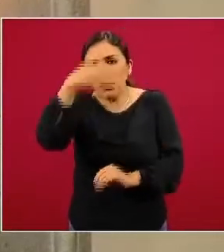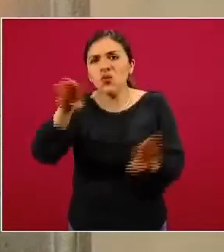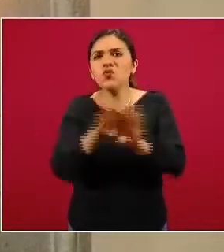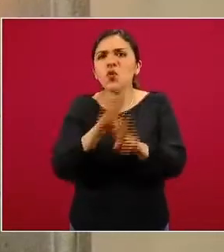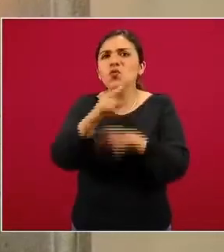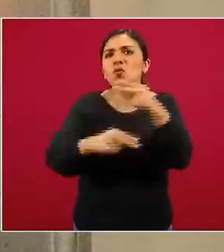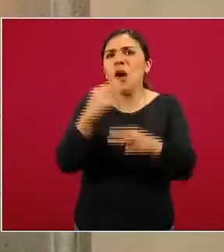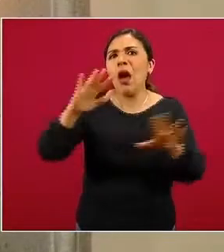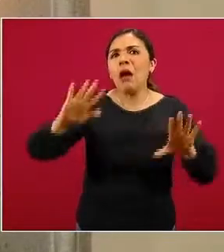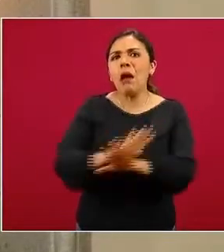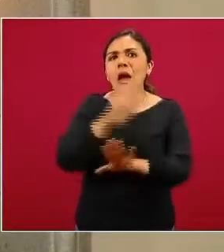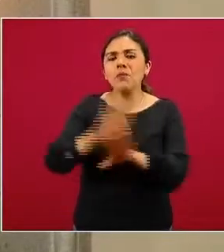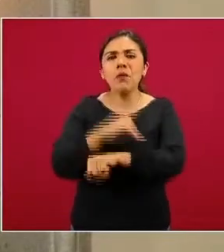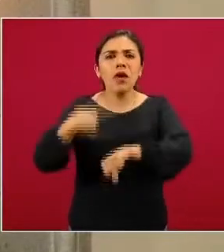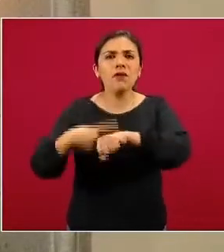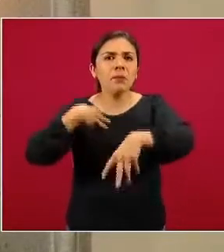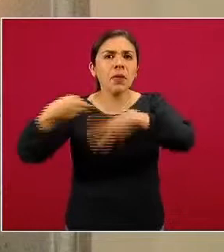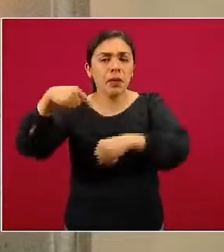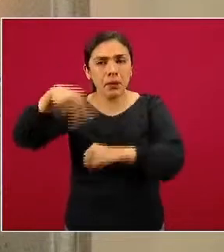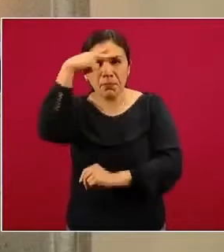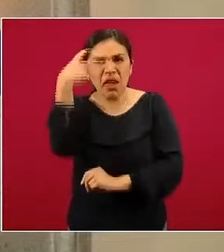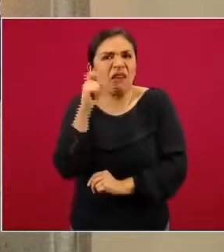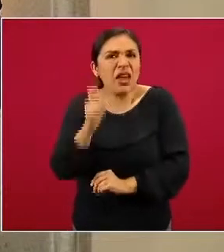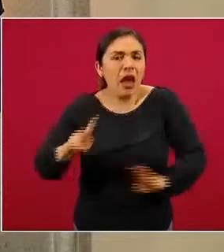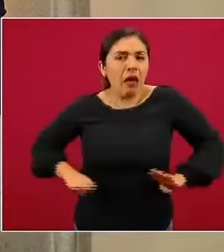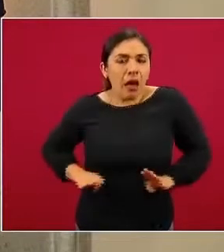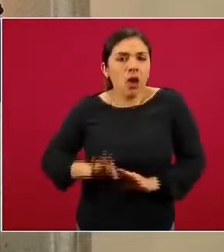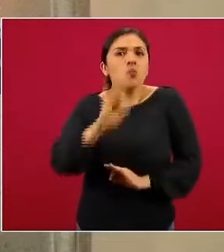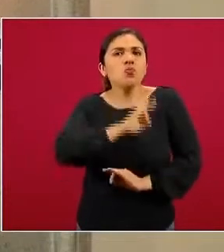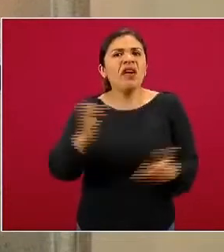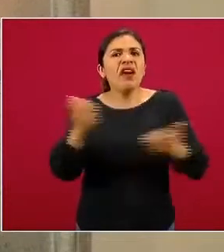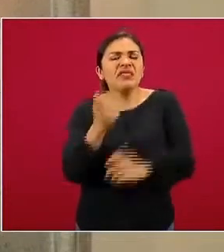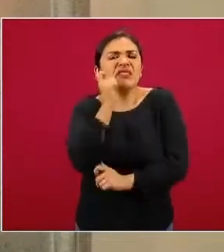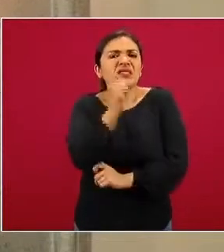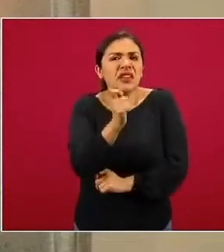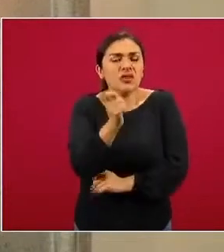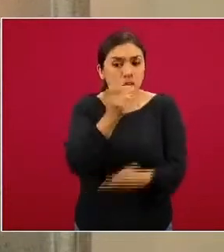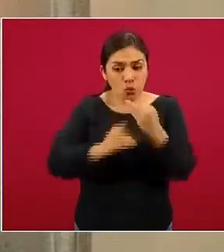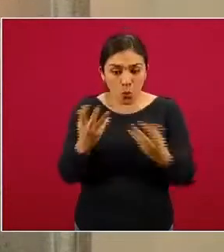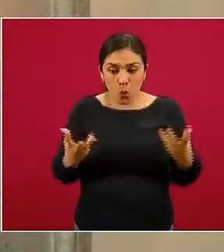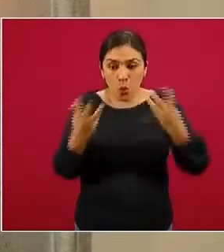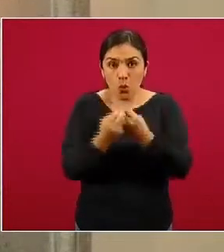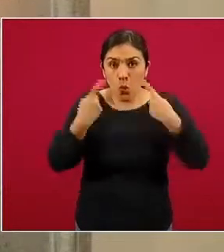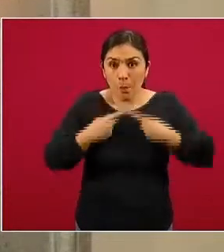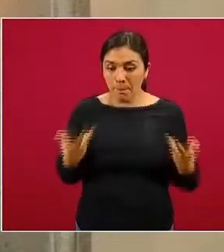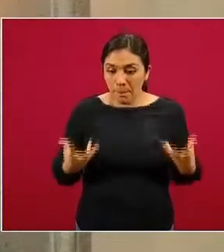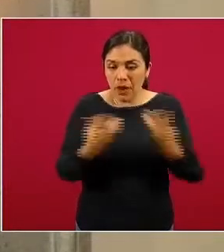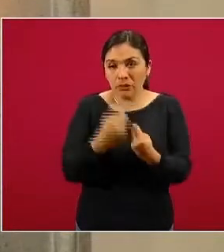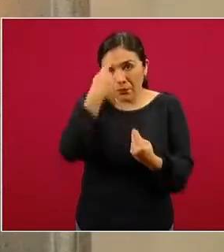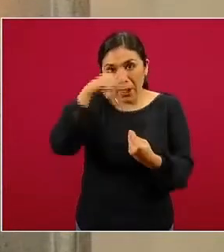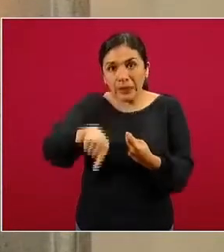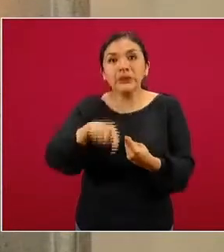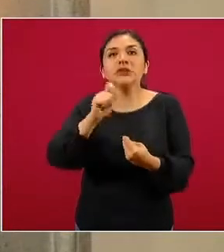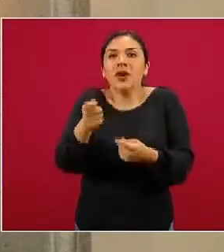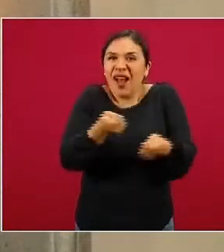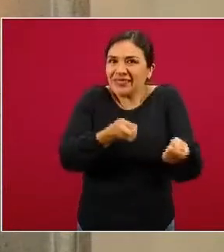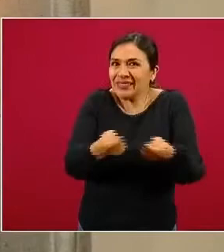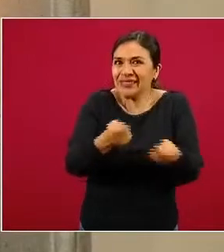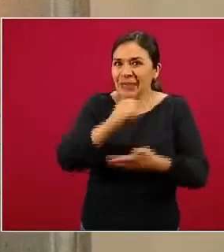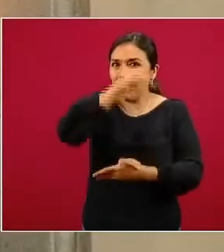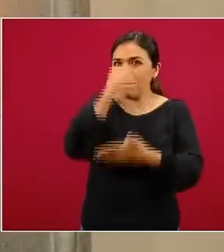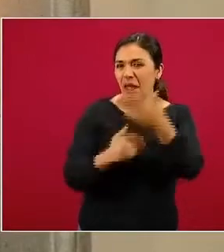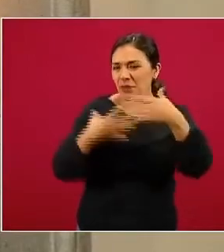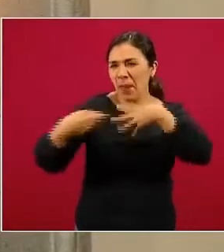está ocurriendo la epidemia en México y lógicamente qué es lo que podemos hacer todos juntos como sociedad para disminuir los contagios